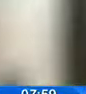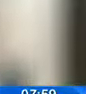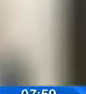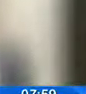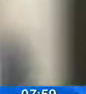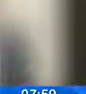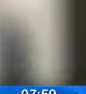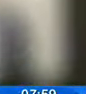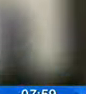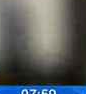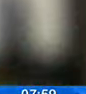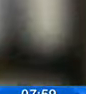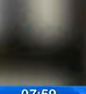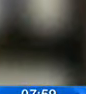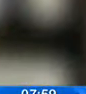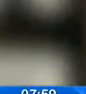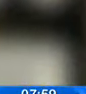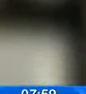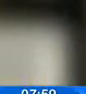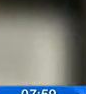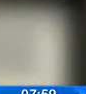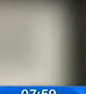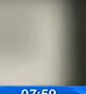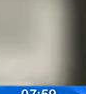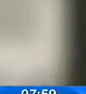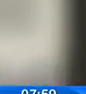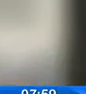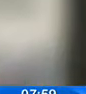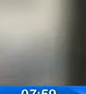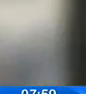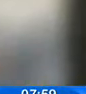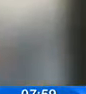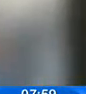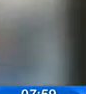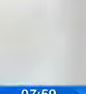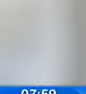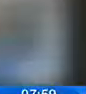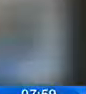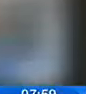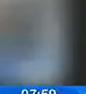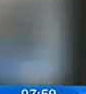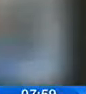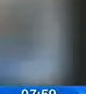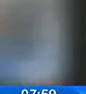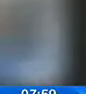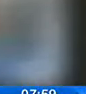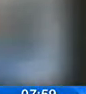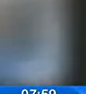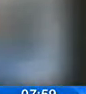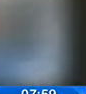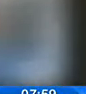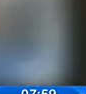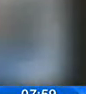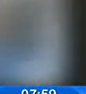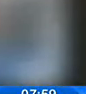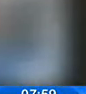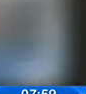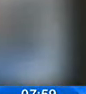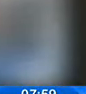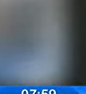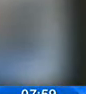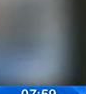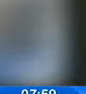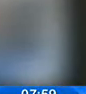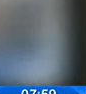de Qualiza, una empresa florícola de la provincia de Imbabura que utiliza fórmulas holandesas en